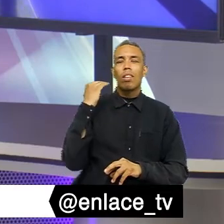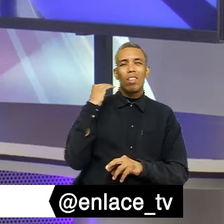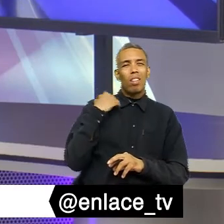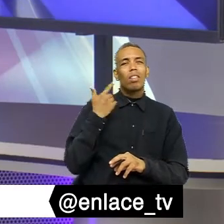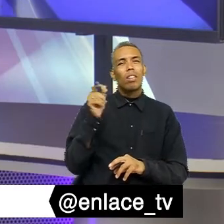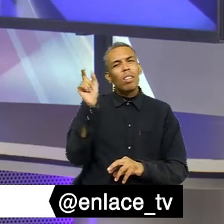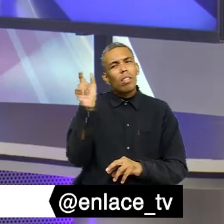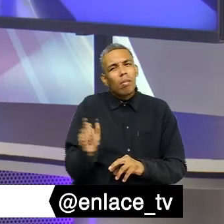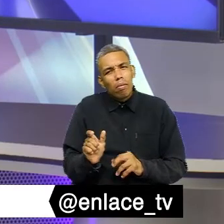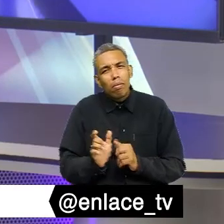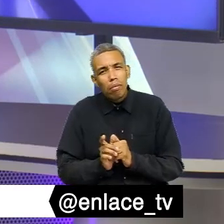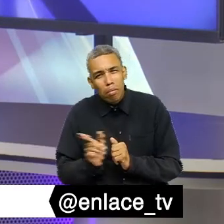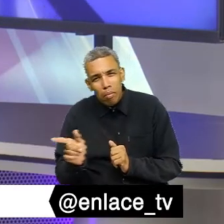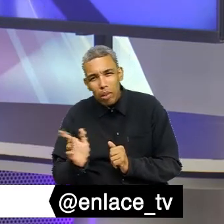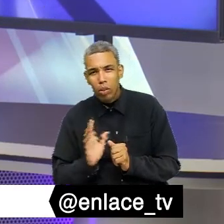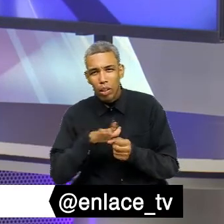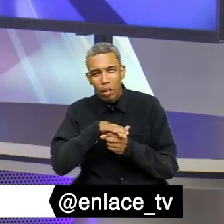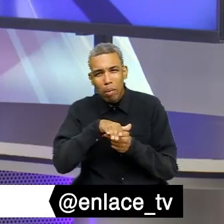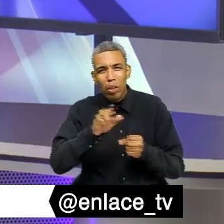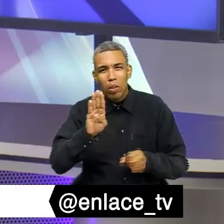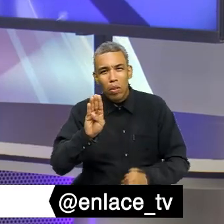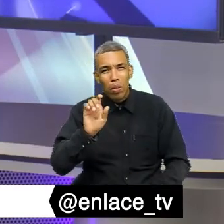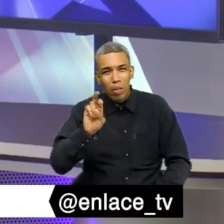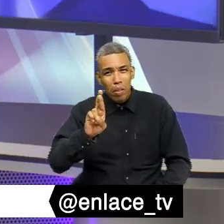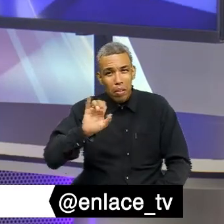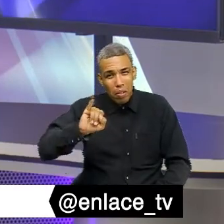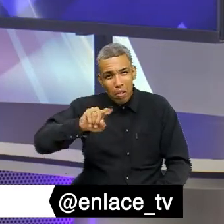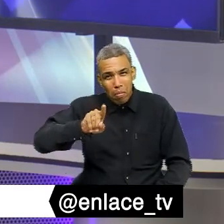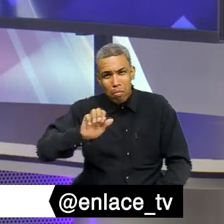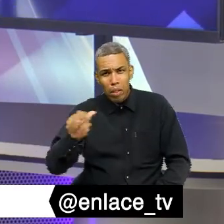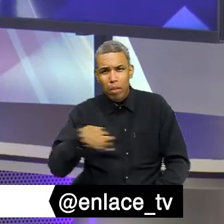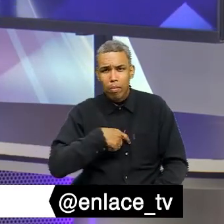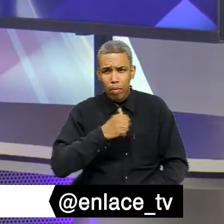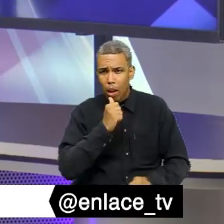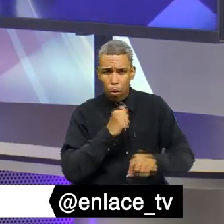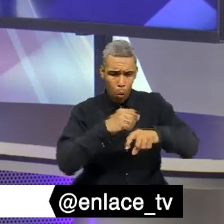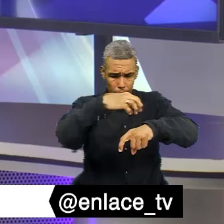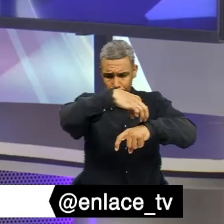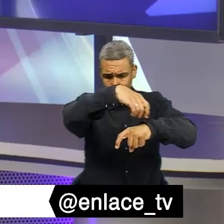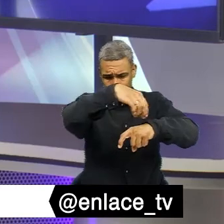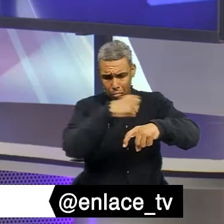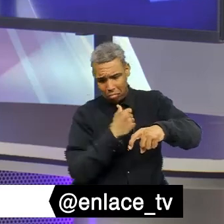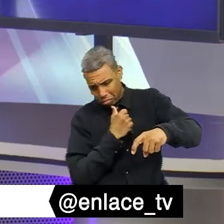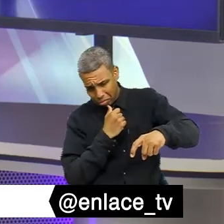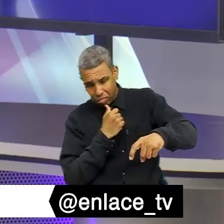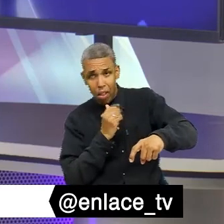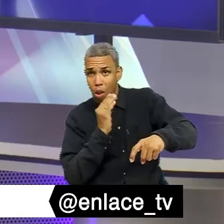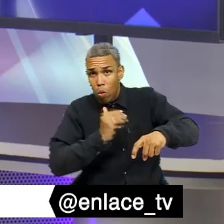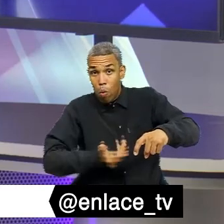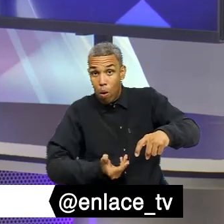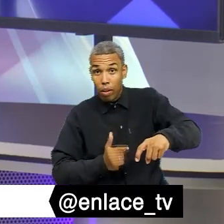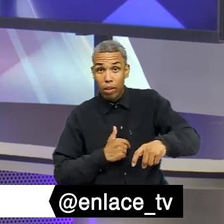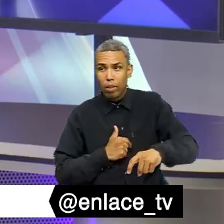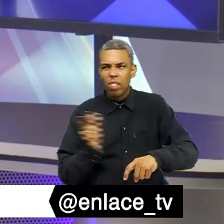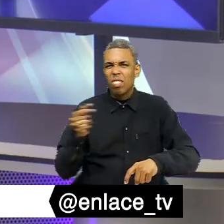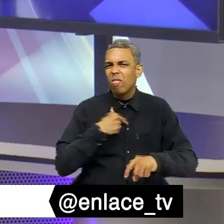del servicio de agua potable en el barrio Brisas de Altamira. Aseguran que en el sector no se puede hacer inversión por ser esta una zona de alto